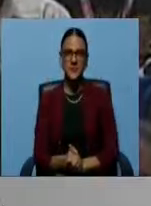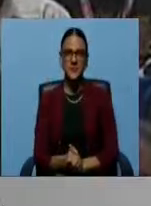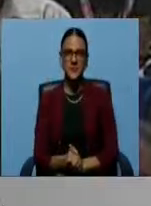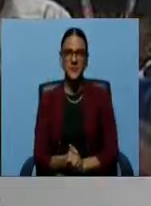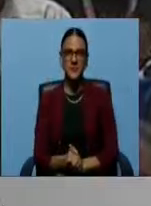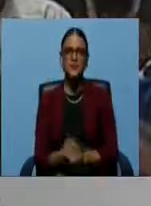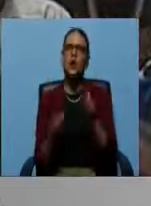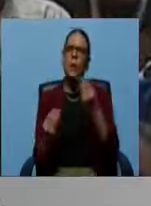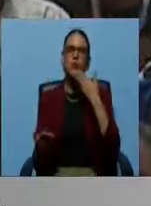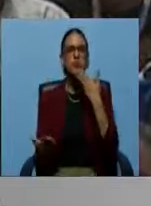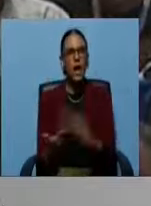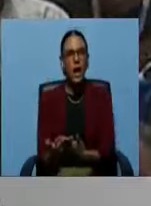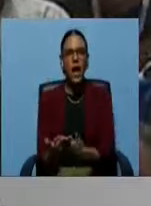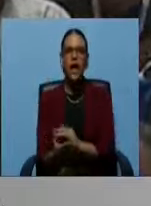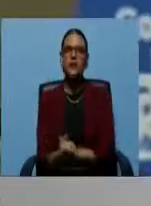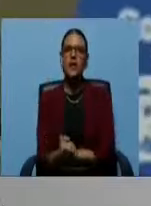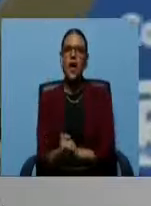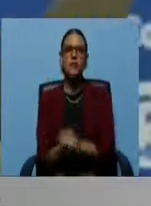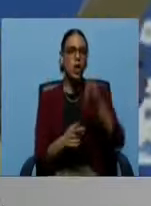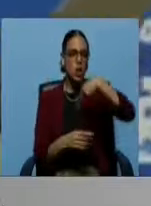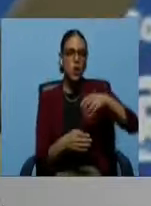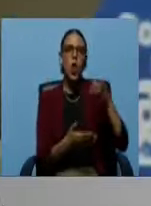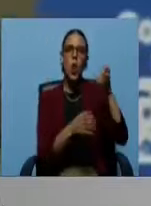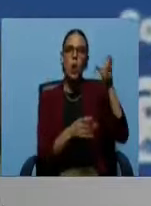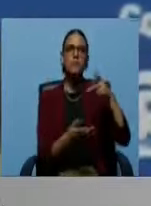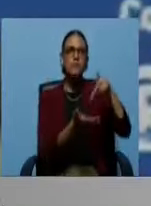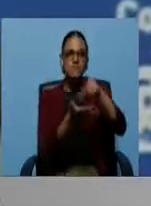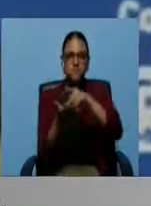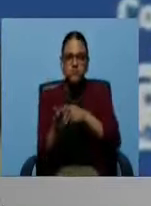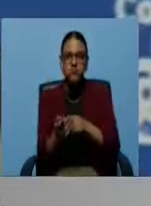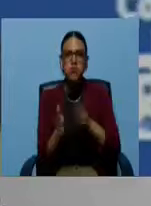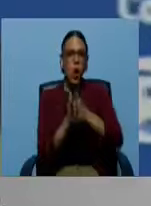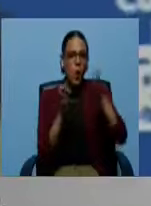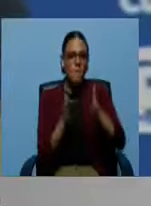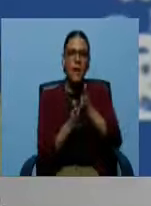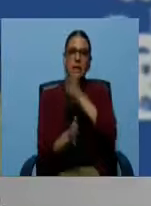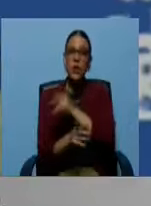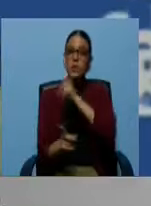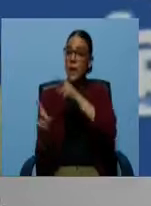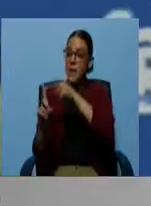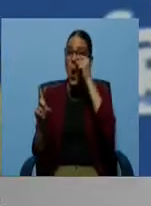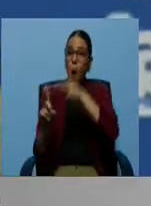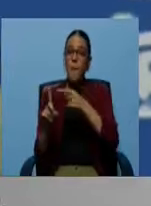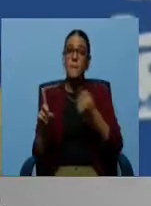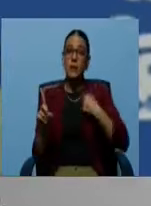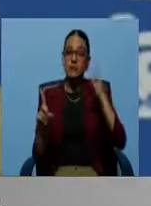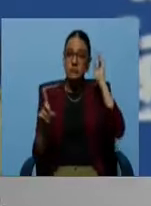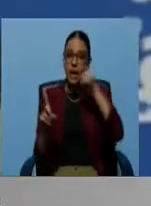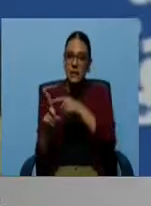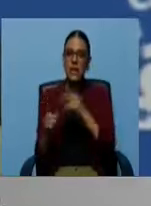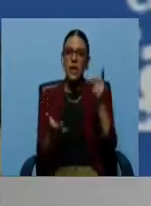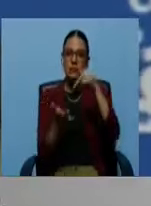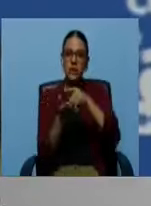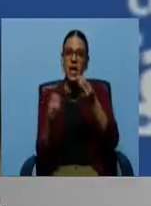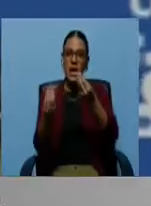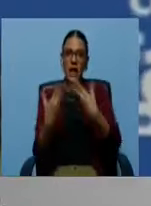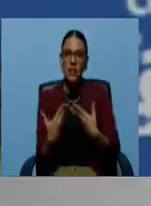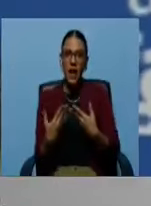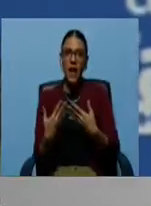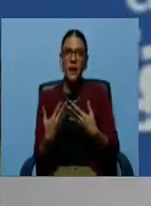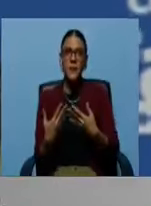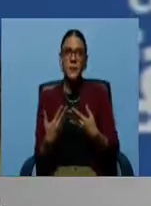Bueno, muchas gracias, compañero, camarada Marcelo Koenig, quien nos ha